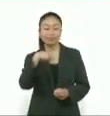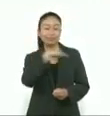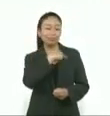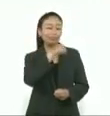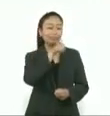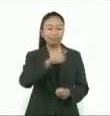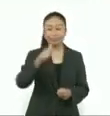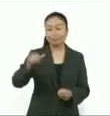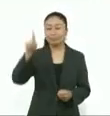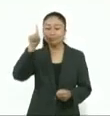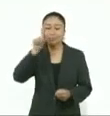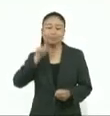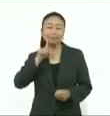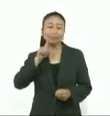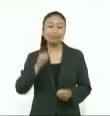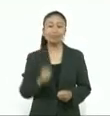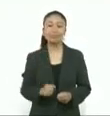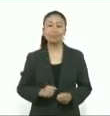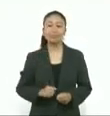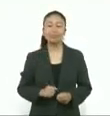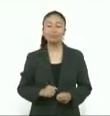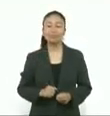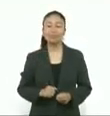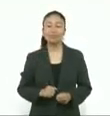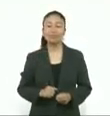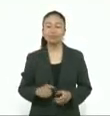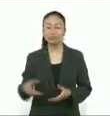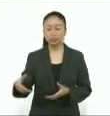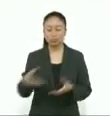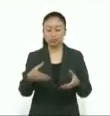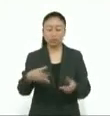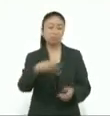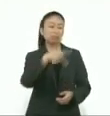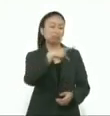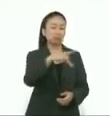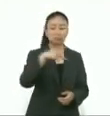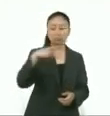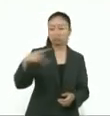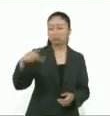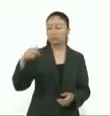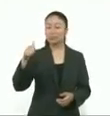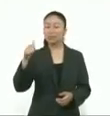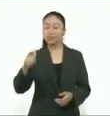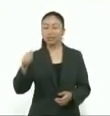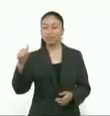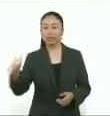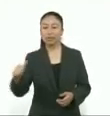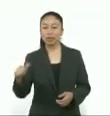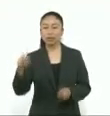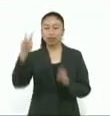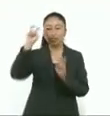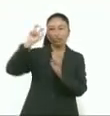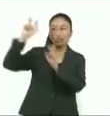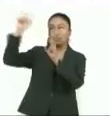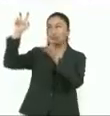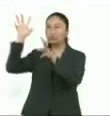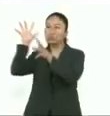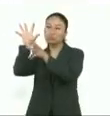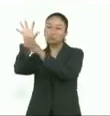mismas, hemos logrado trazar un camino propio para ver realizados nuestros